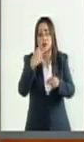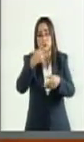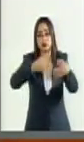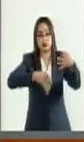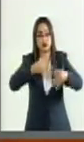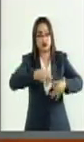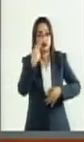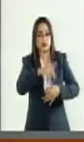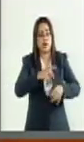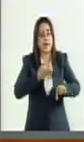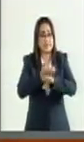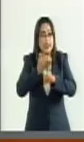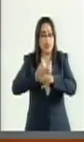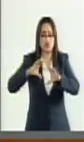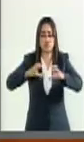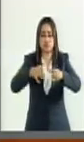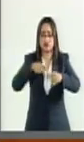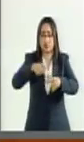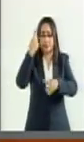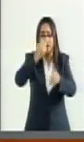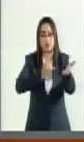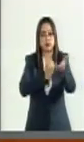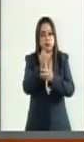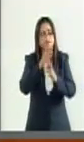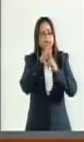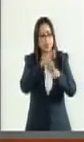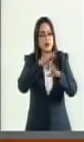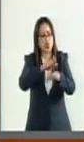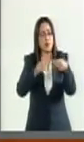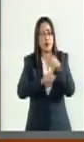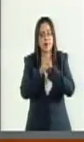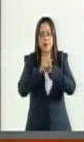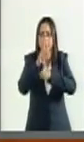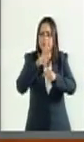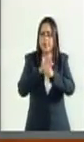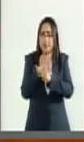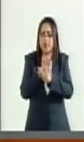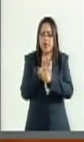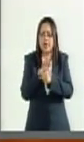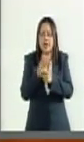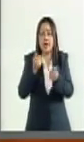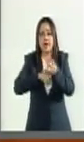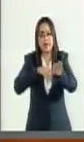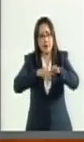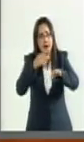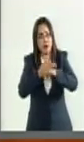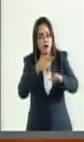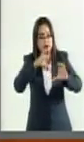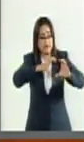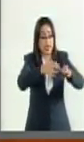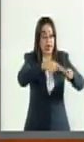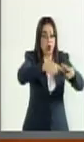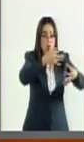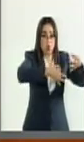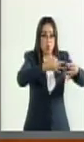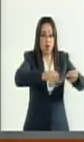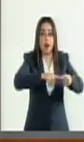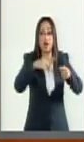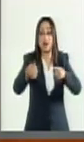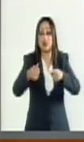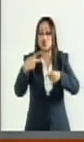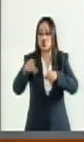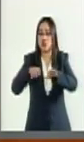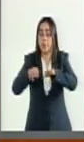electorales locales para resolver conflictos laborales entre dichos organismos administrativos y